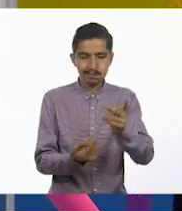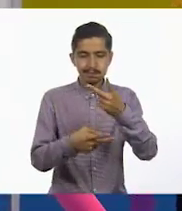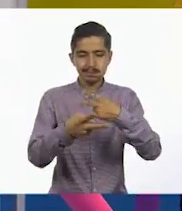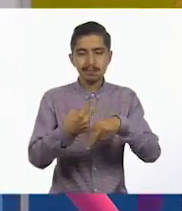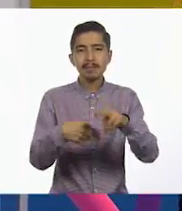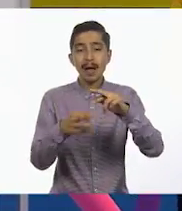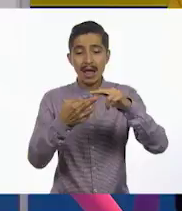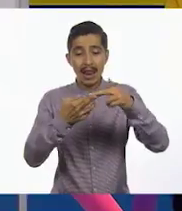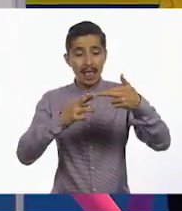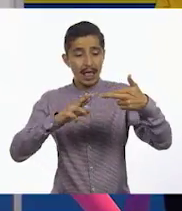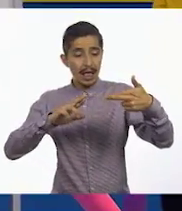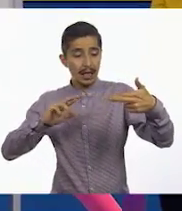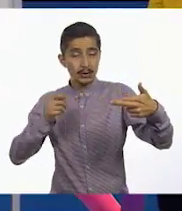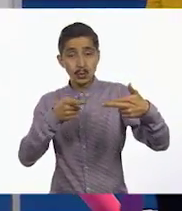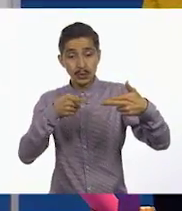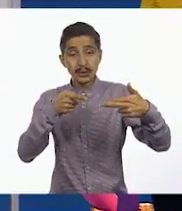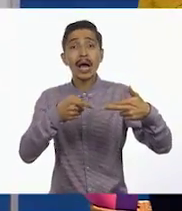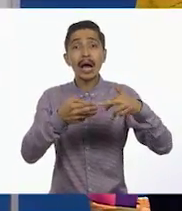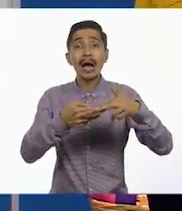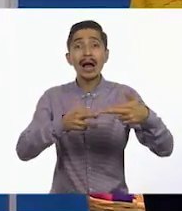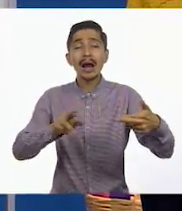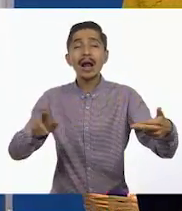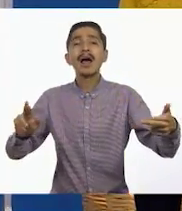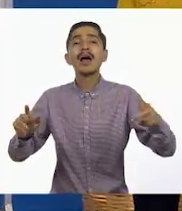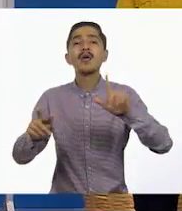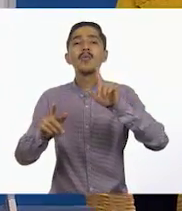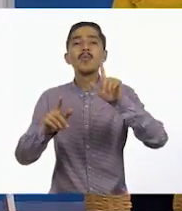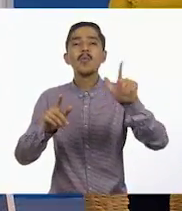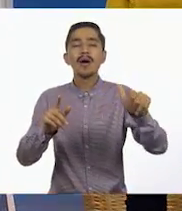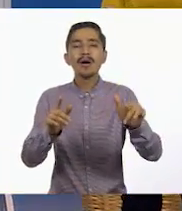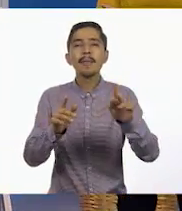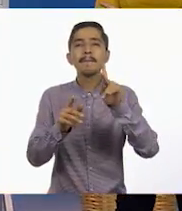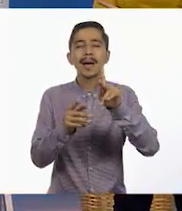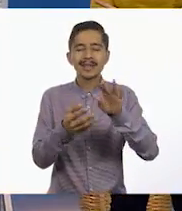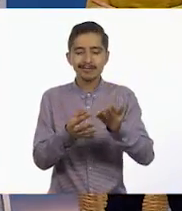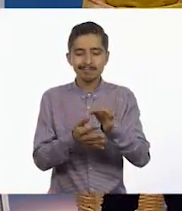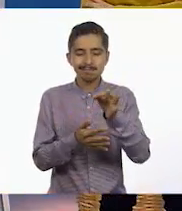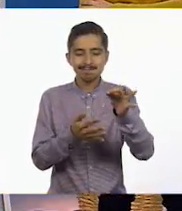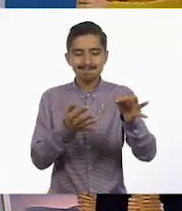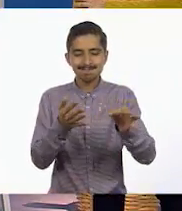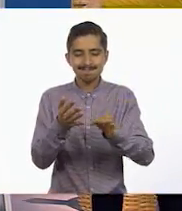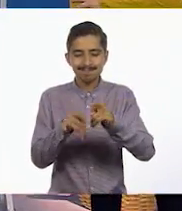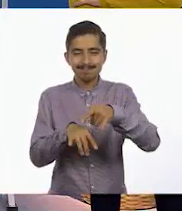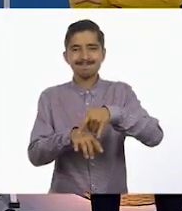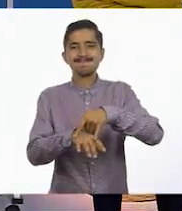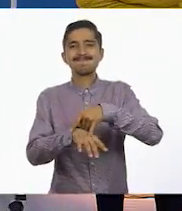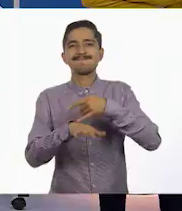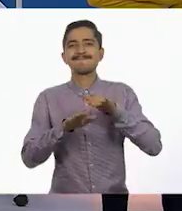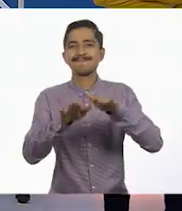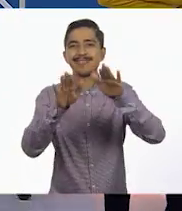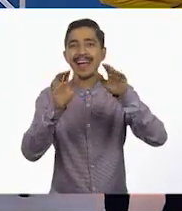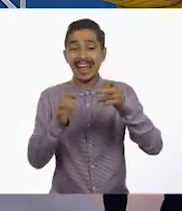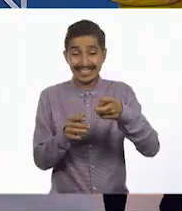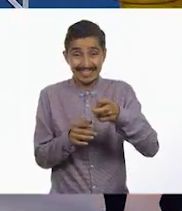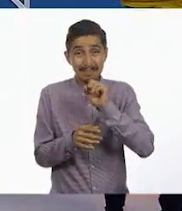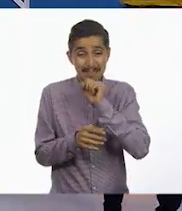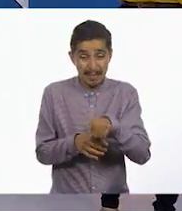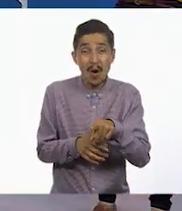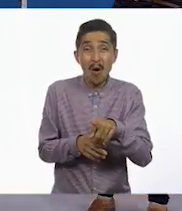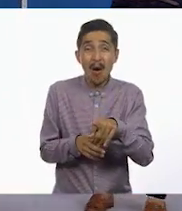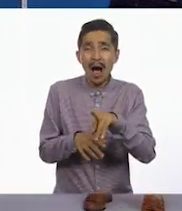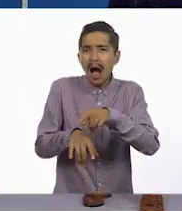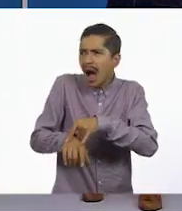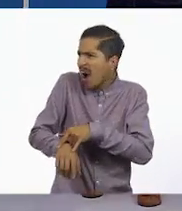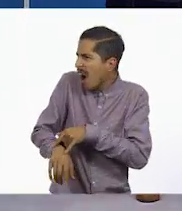los hilos que después se convertían en el tejido de los calcetines. El calcetín estaba maravillado. Es